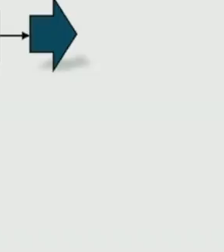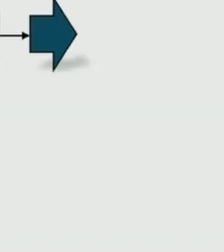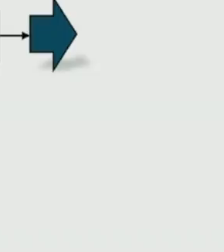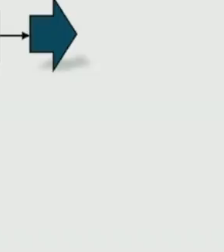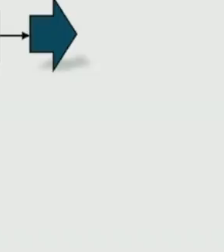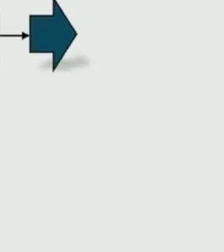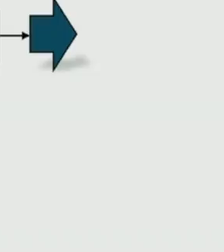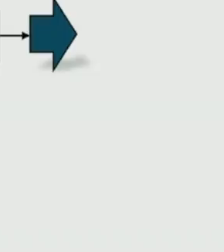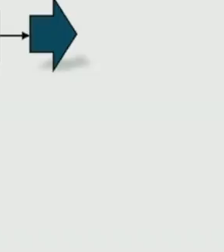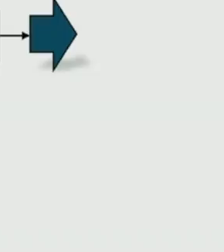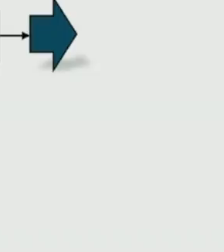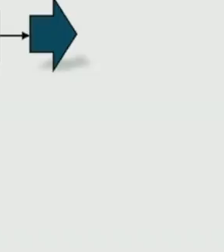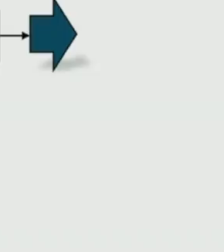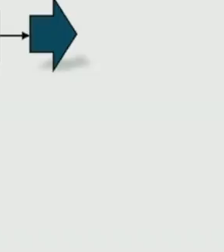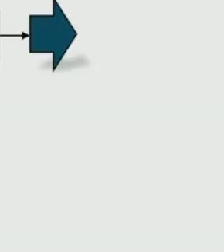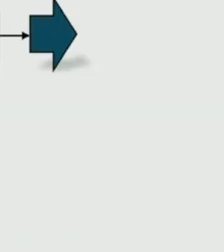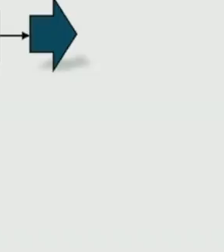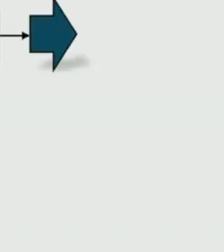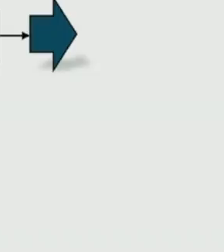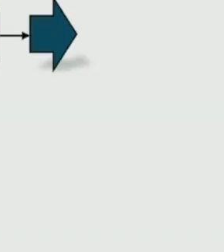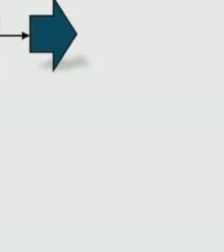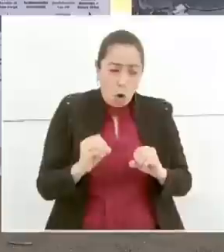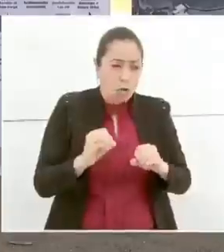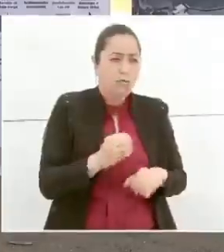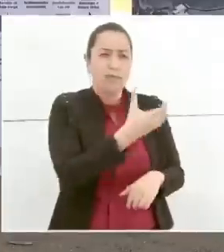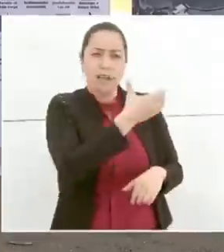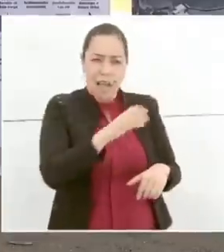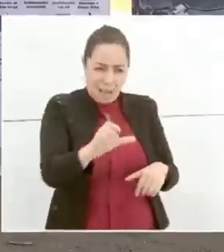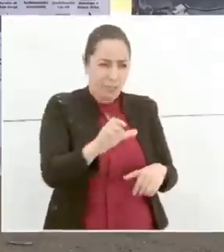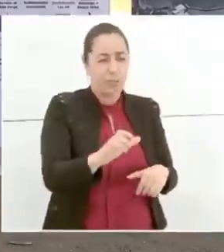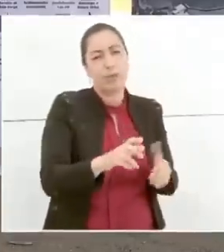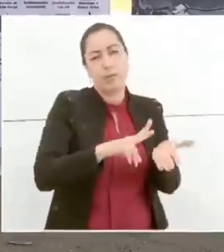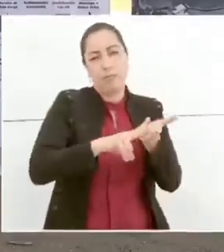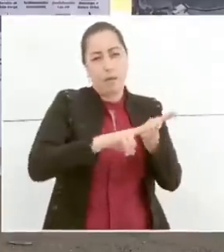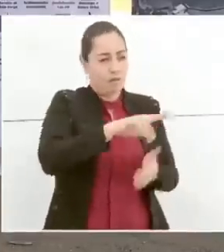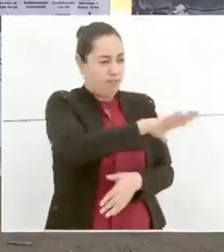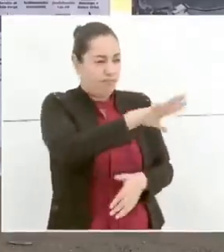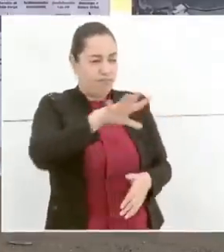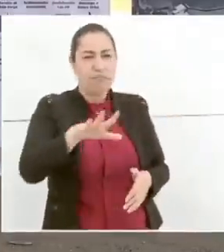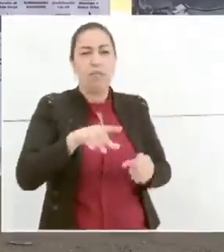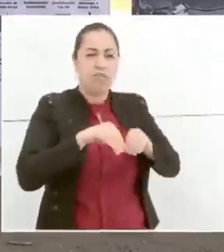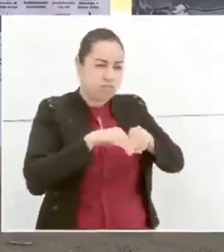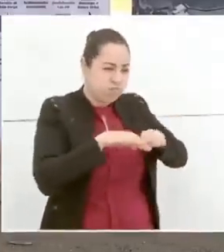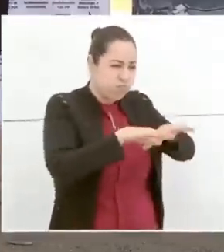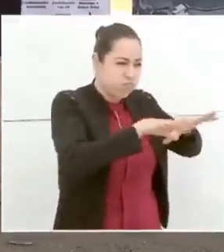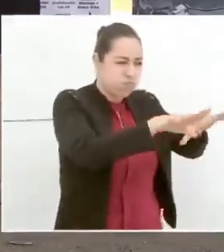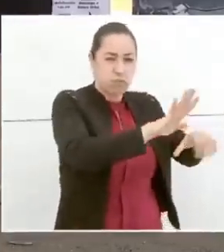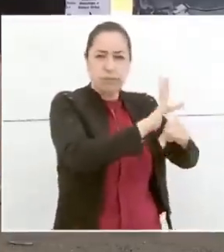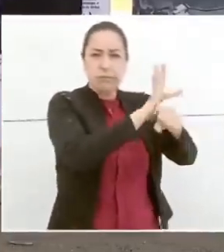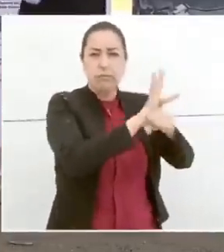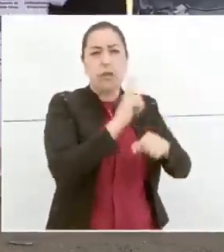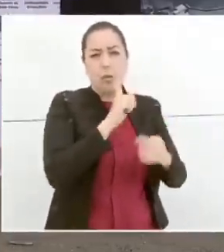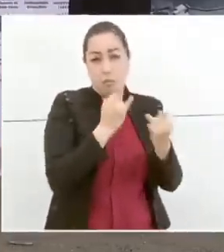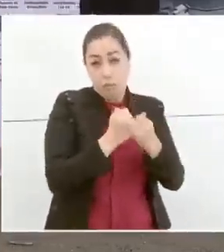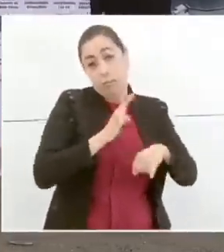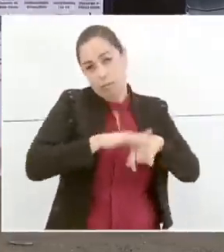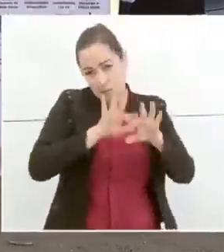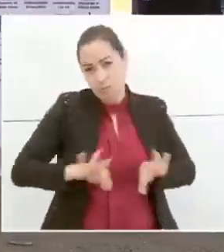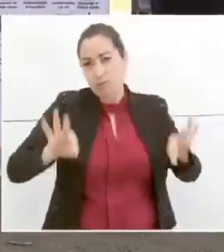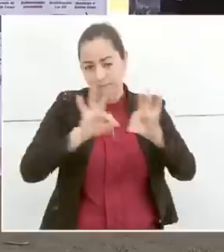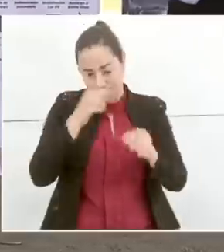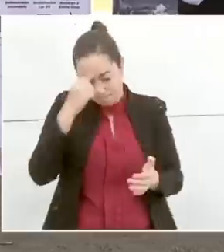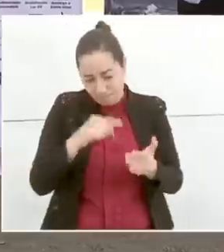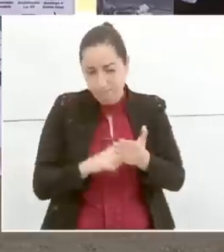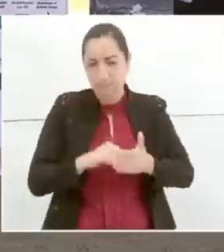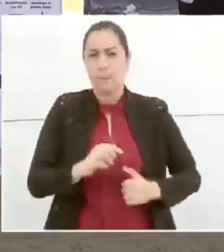podría utilizar para riego de zonas verdes dentro de la ciudad y que ya utilicen menos agua. Cerrar ese ciclo yo creo que va a ser muy importante.